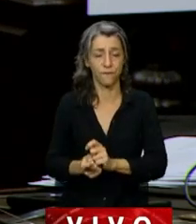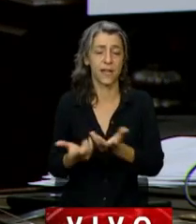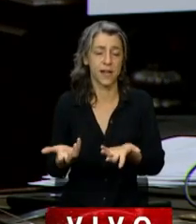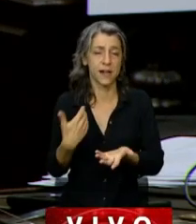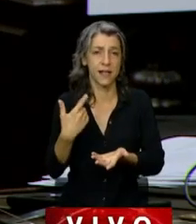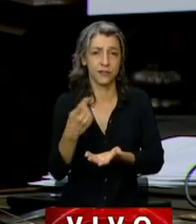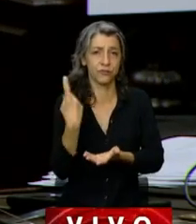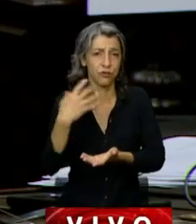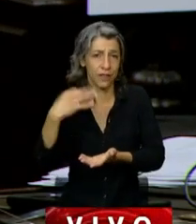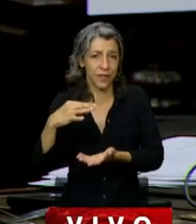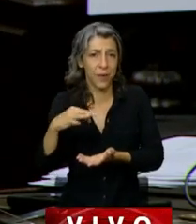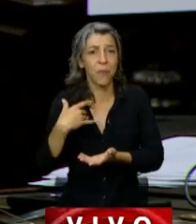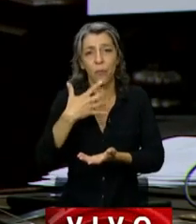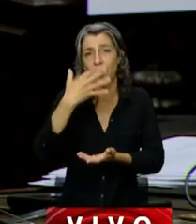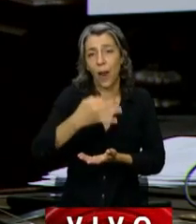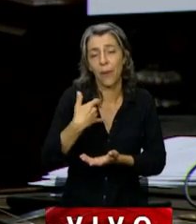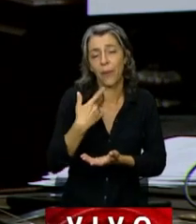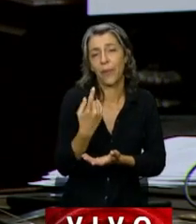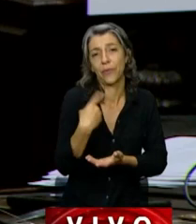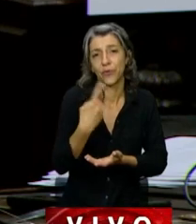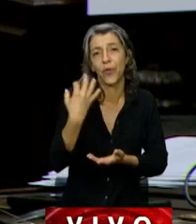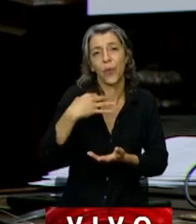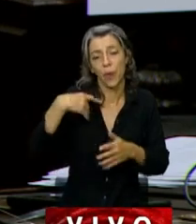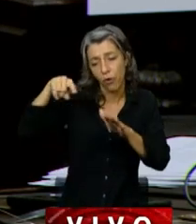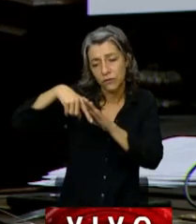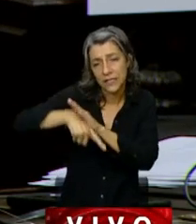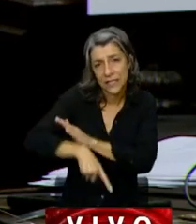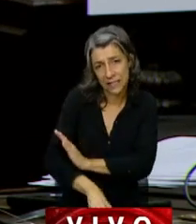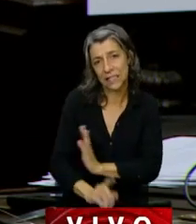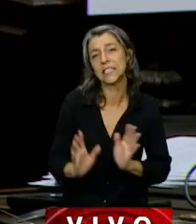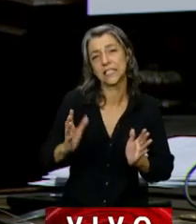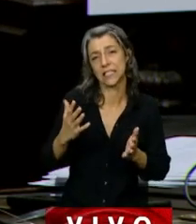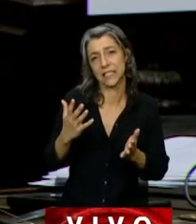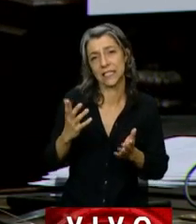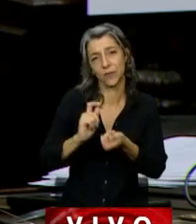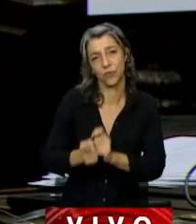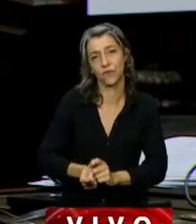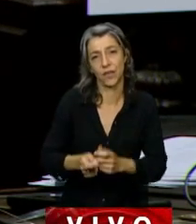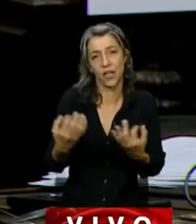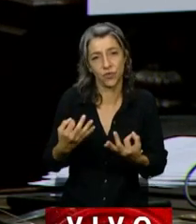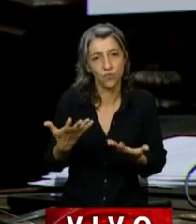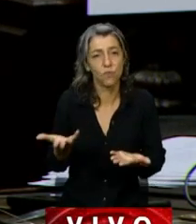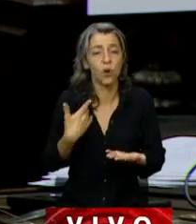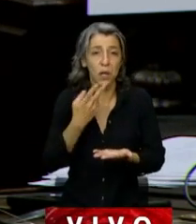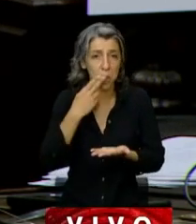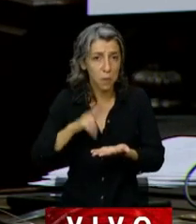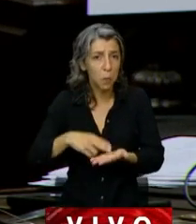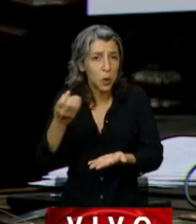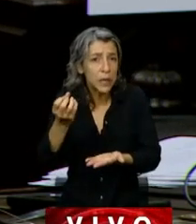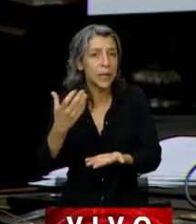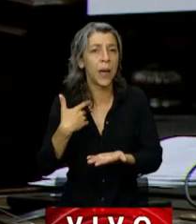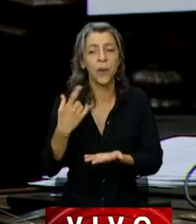10 modificaciones más, cuando realmente se requiere hacer una revisión integral de ese impuesto, que es un impuesto bueno, que le seguimos